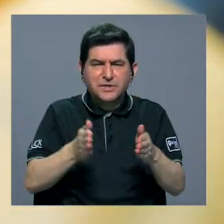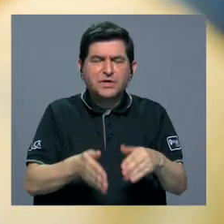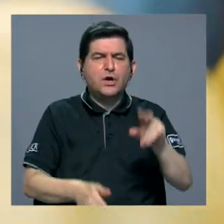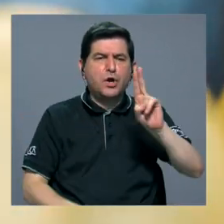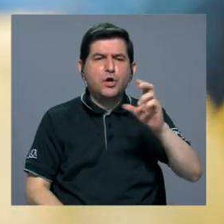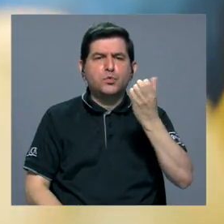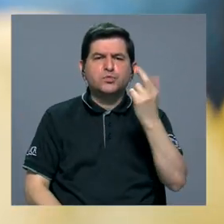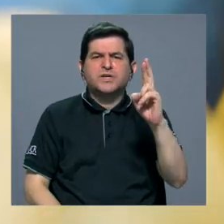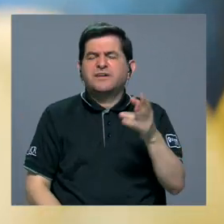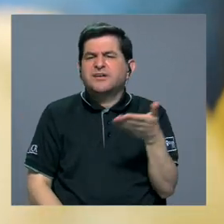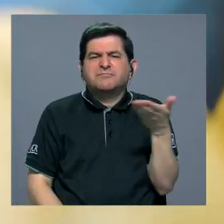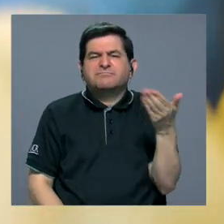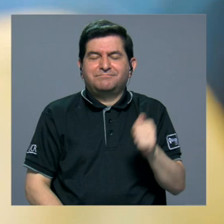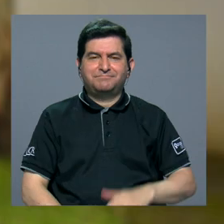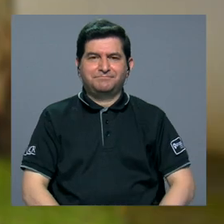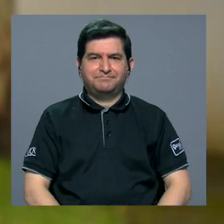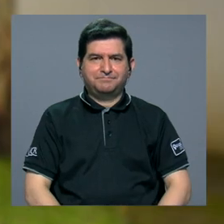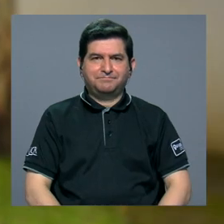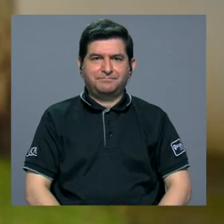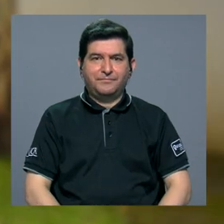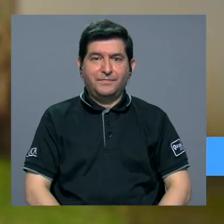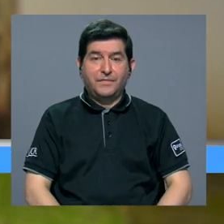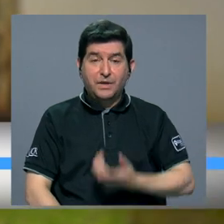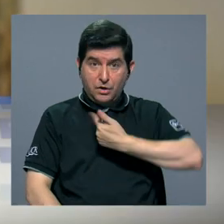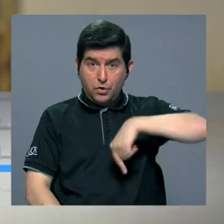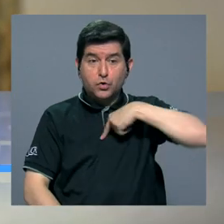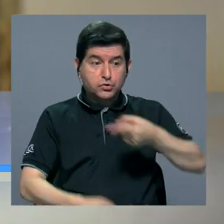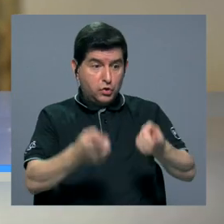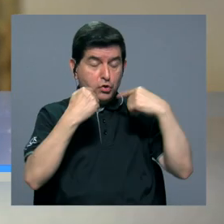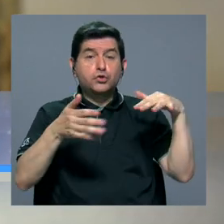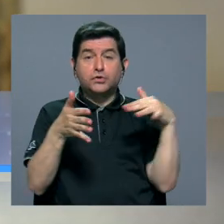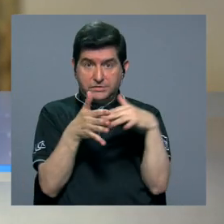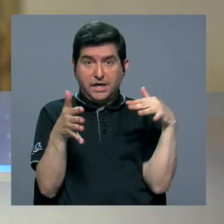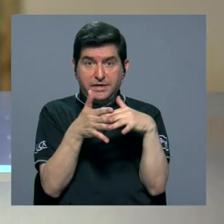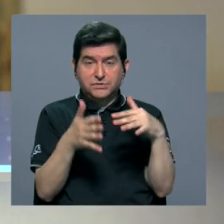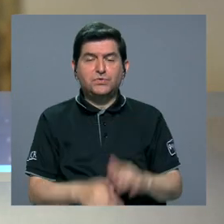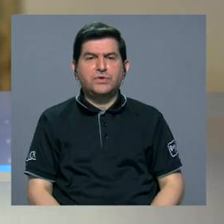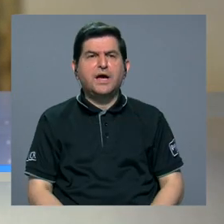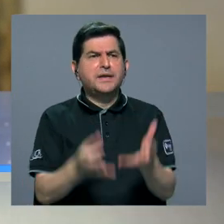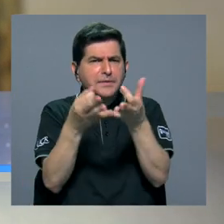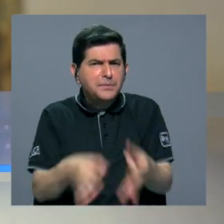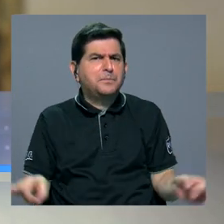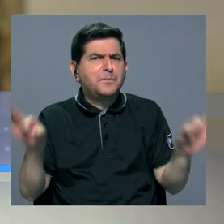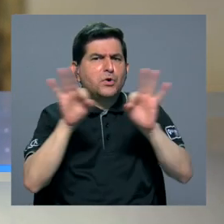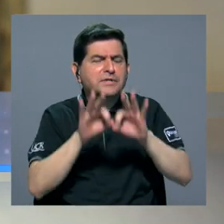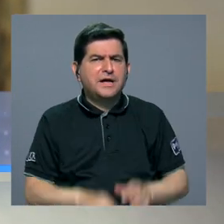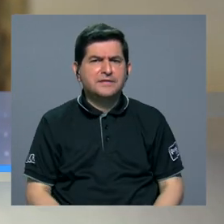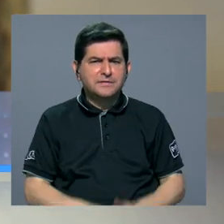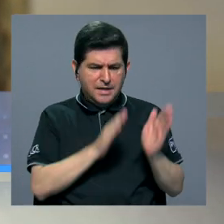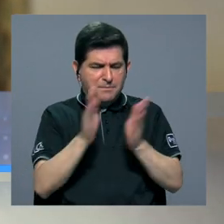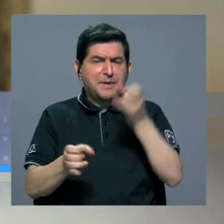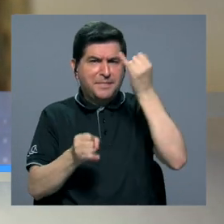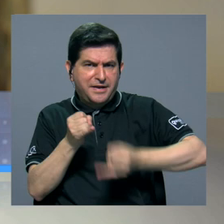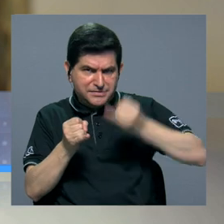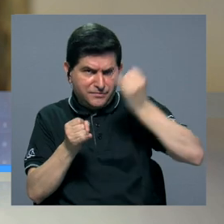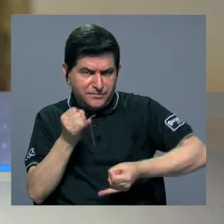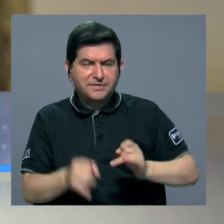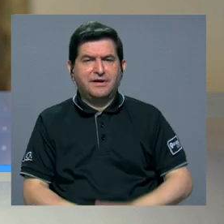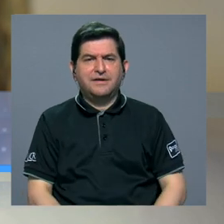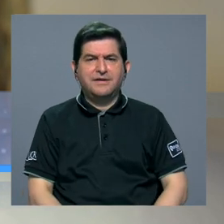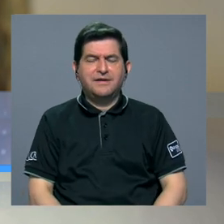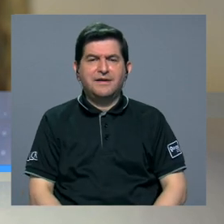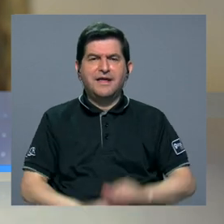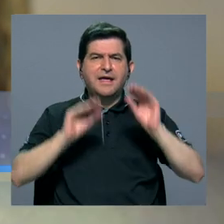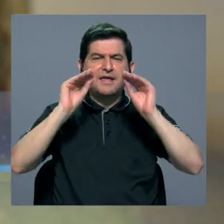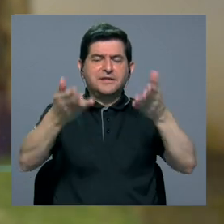la Universidad de Costa Rica? Nosotros, cuando venimos a estudiar, lo que nos importa es lo preparados que vamos a salir y la